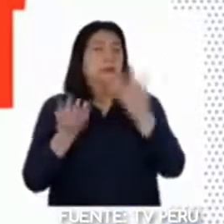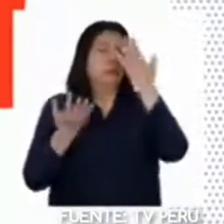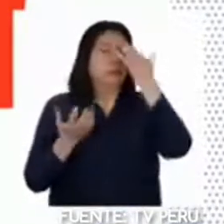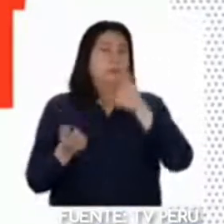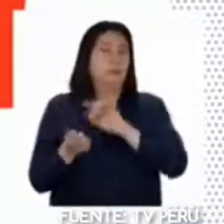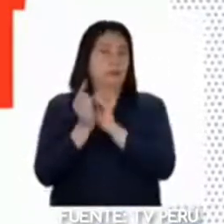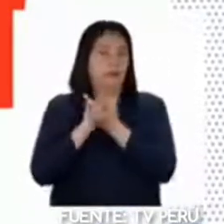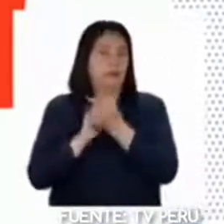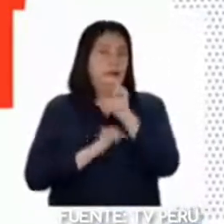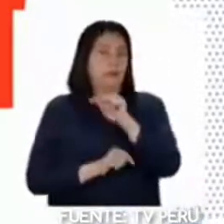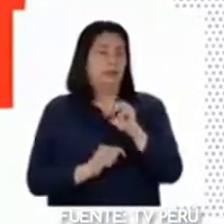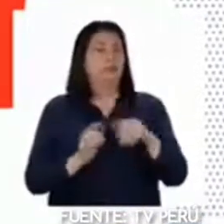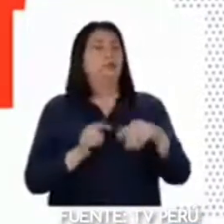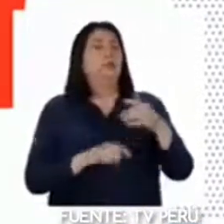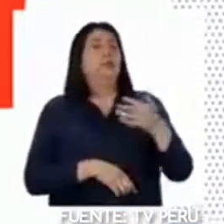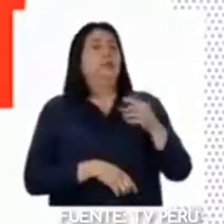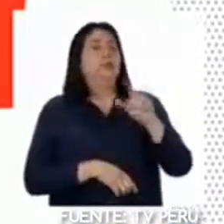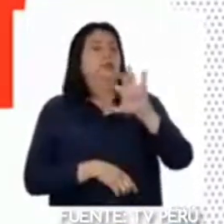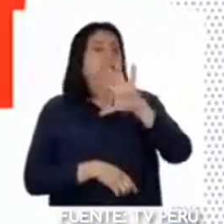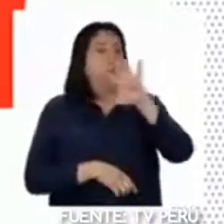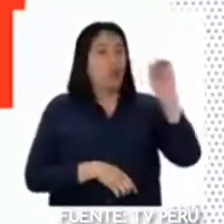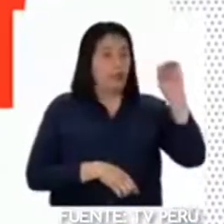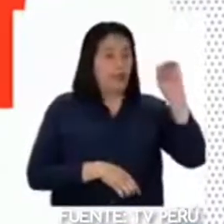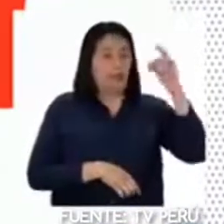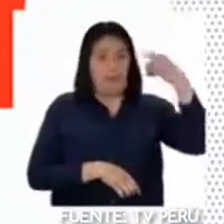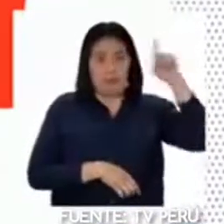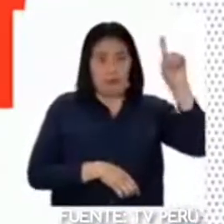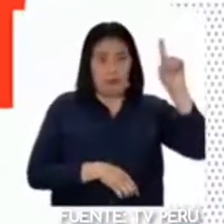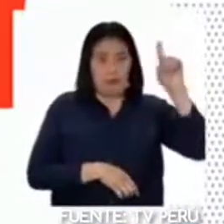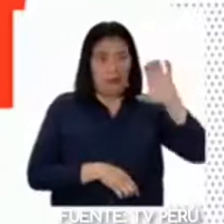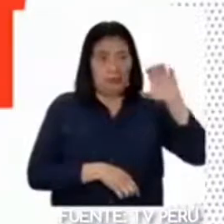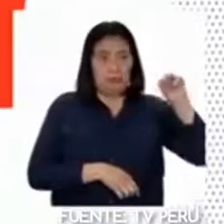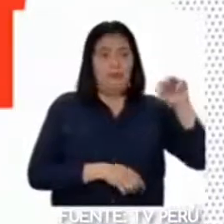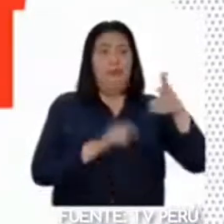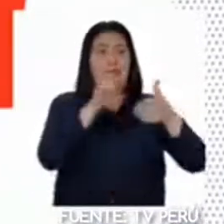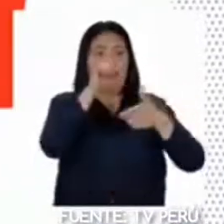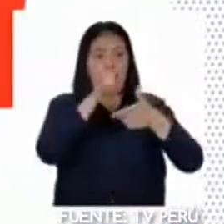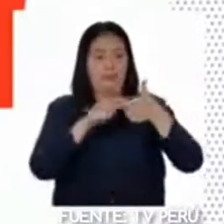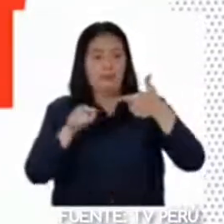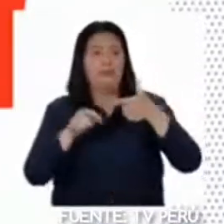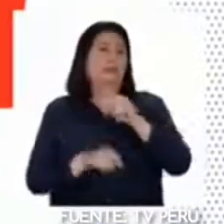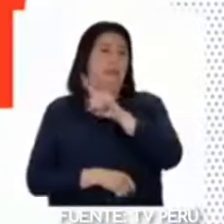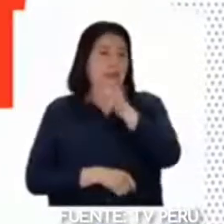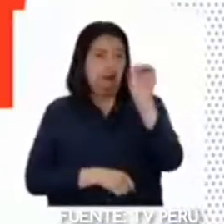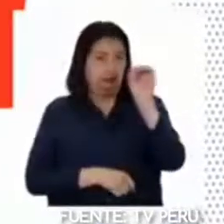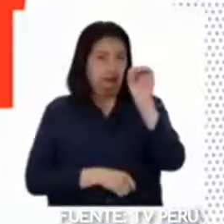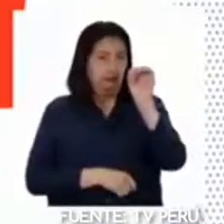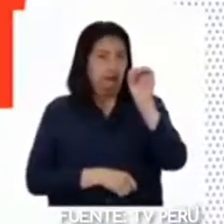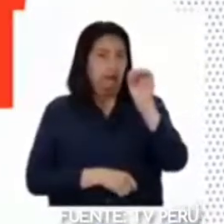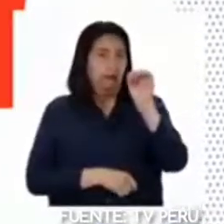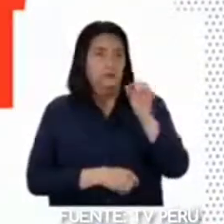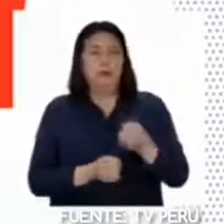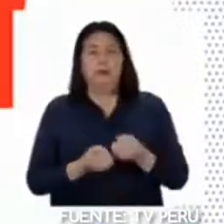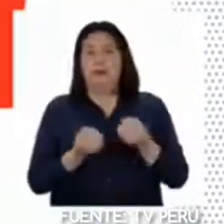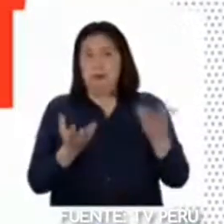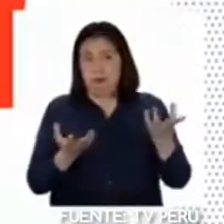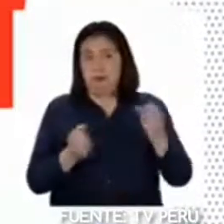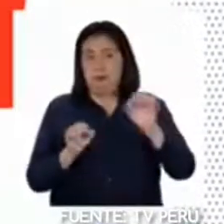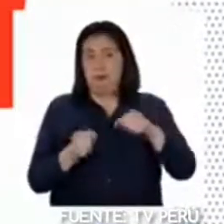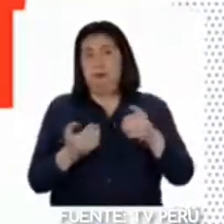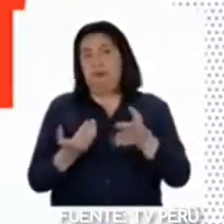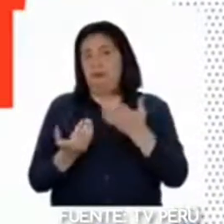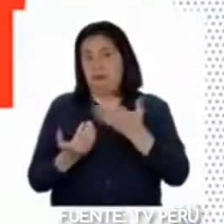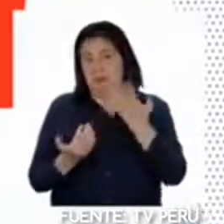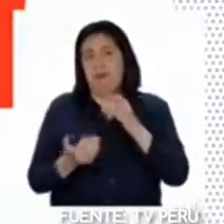distancia en metros, bastará dividir los 50 millones de centímetros entre 100. Eso lo podemos hacer